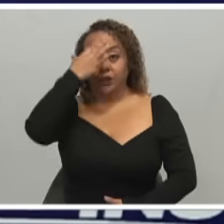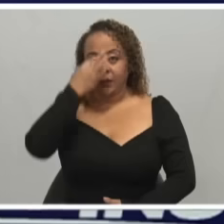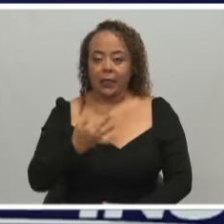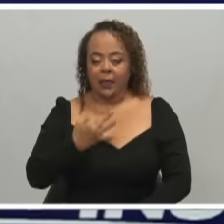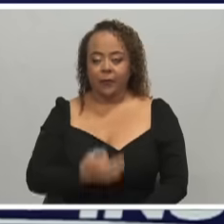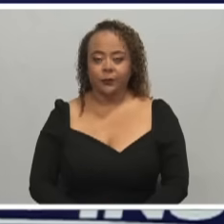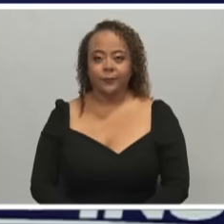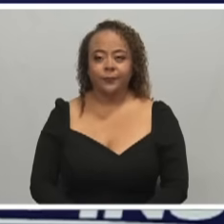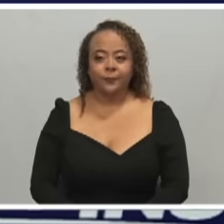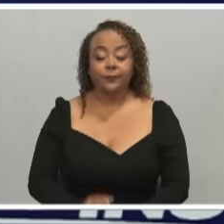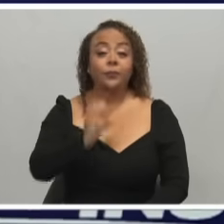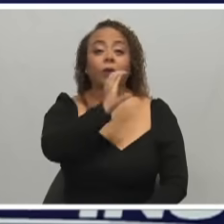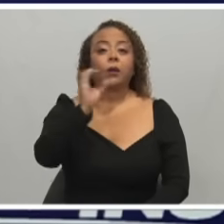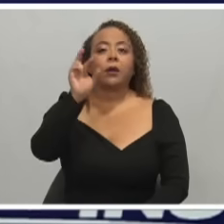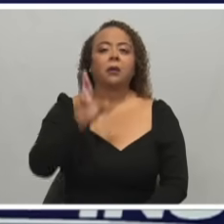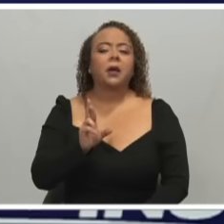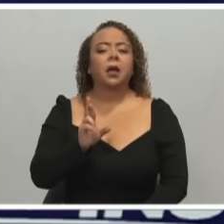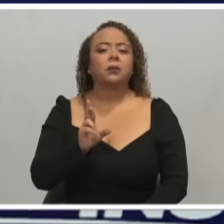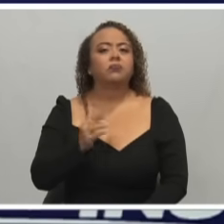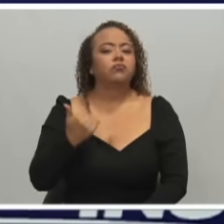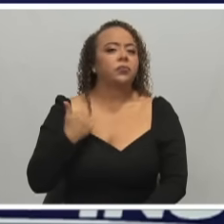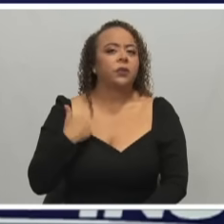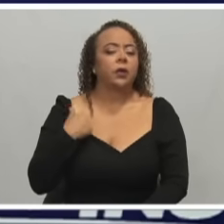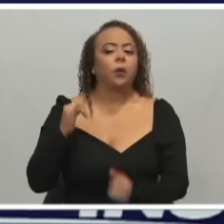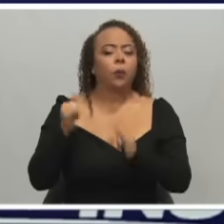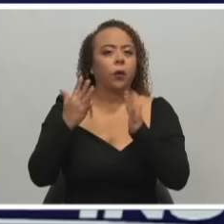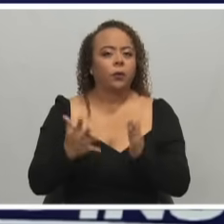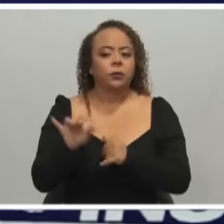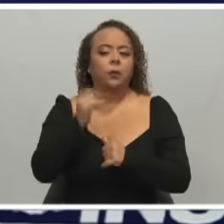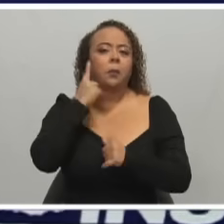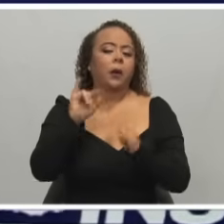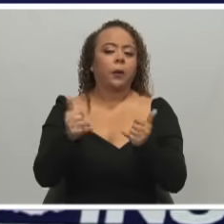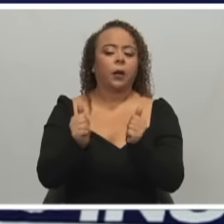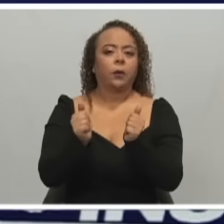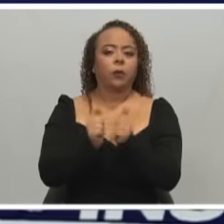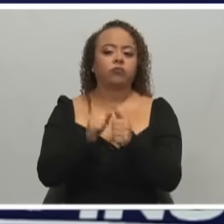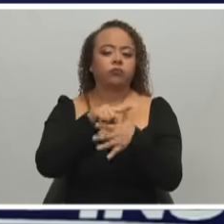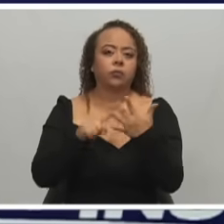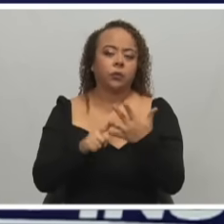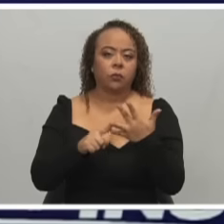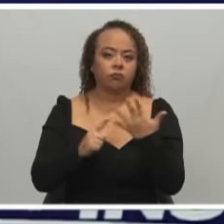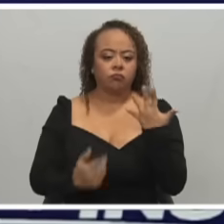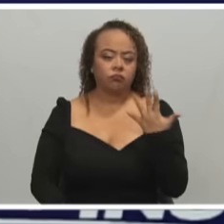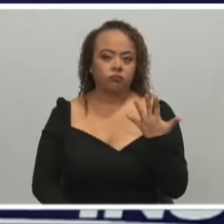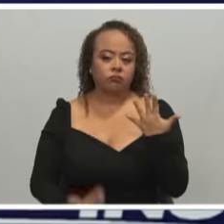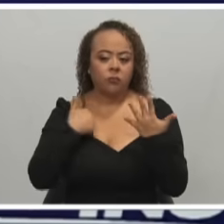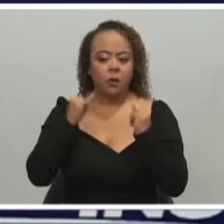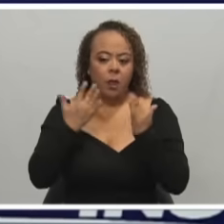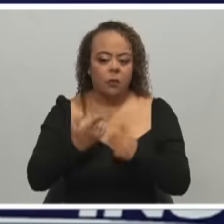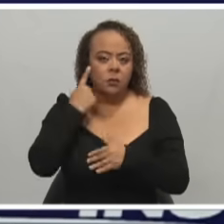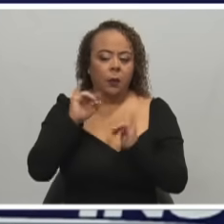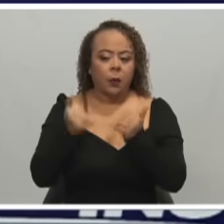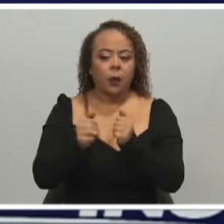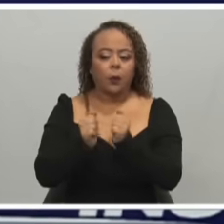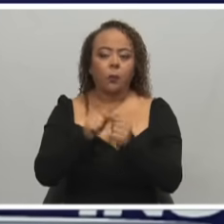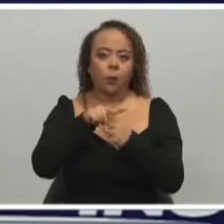que Costa Rica tranquilamente tiene jugadores como para jugar con una línea de cinco tiene jugadores como para jugar con una